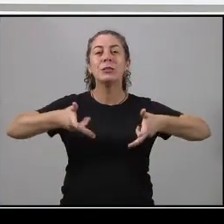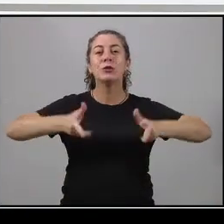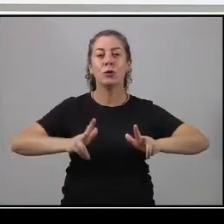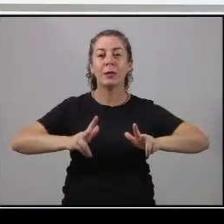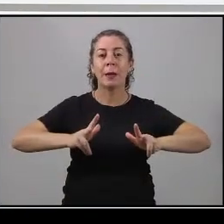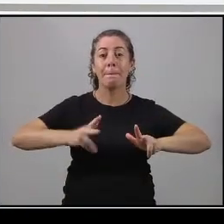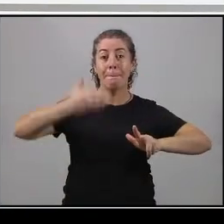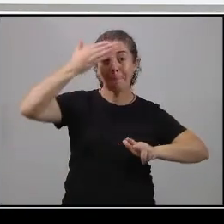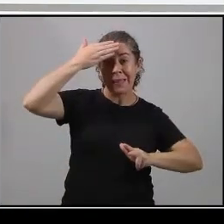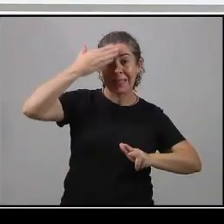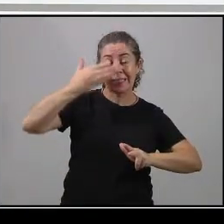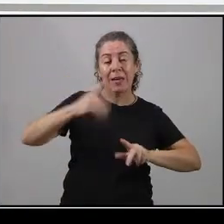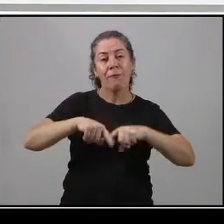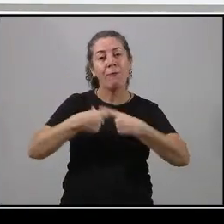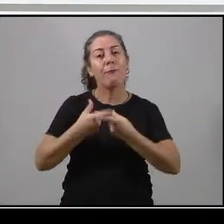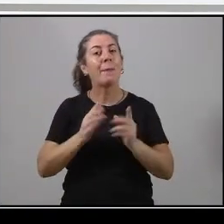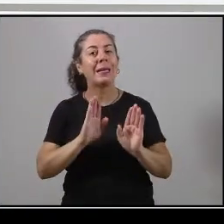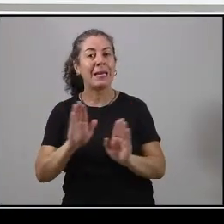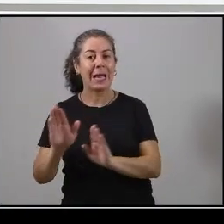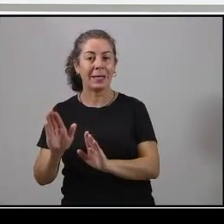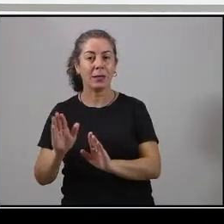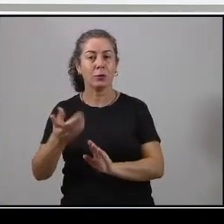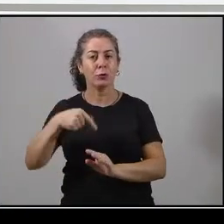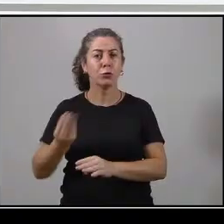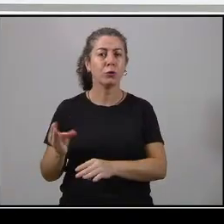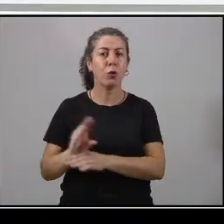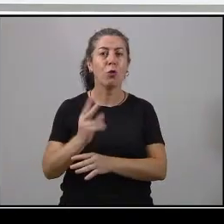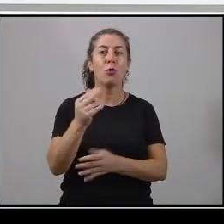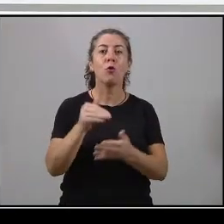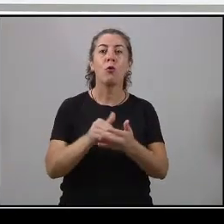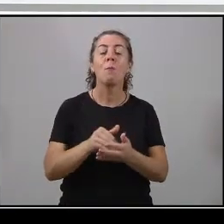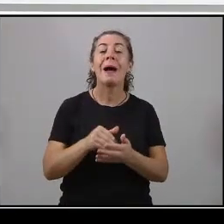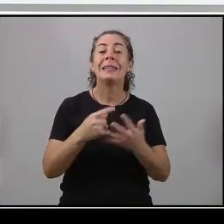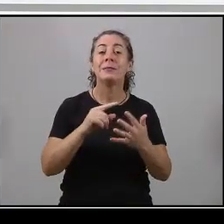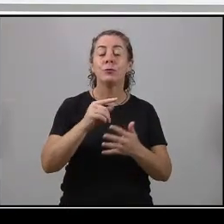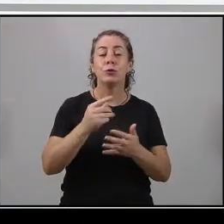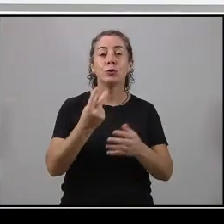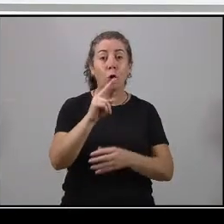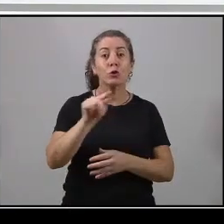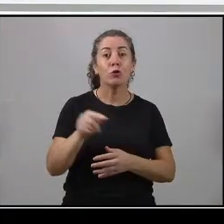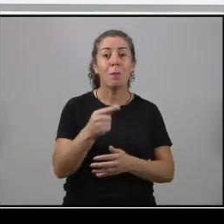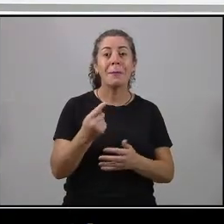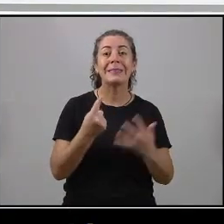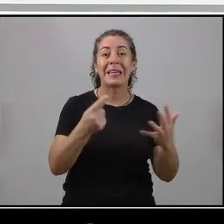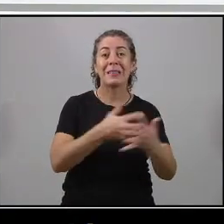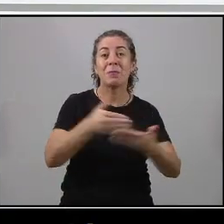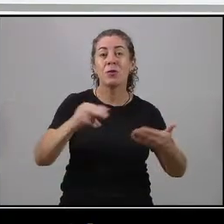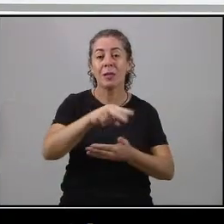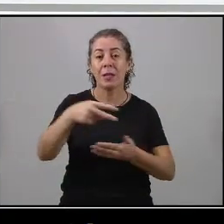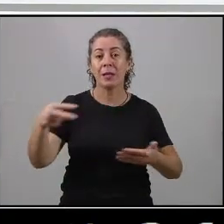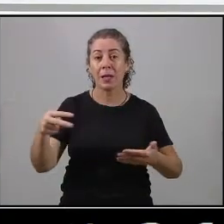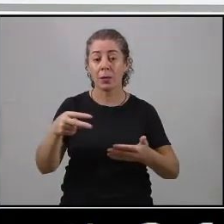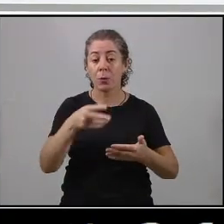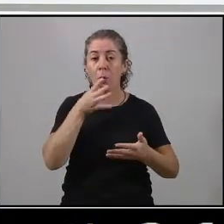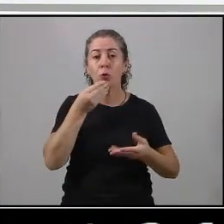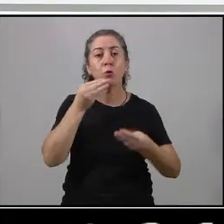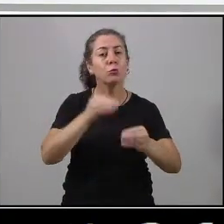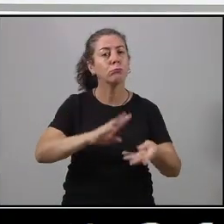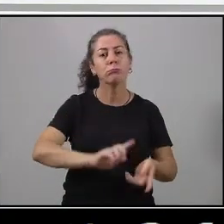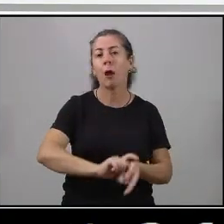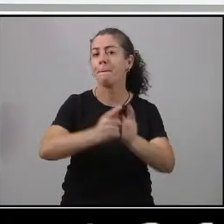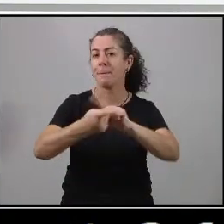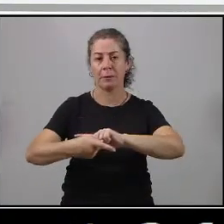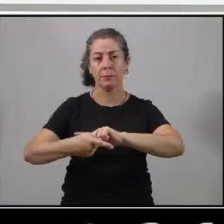familiares. Para ello vamos a invertir 2,6 millones de euros en sustitución de los actuales, que como